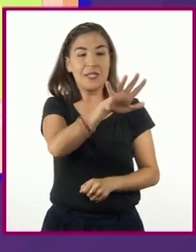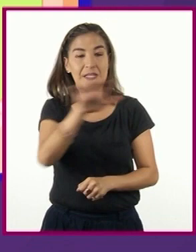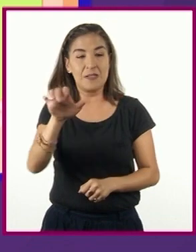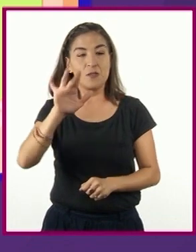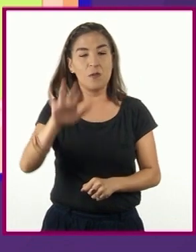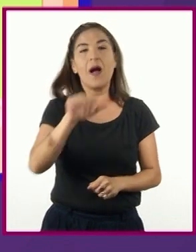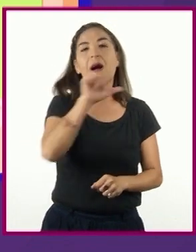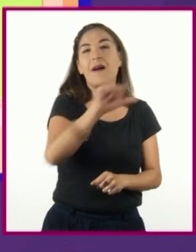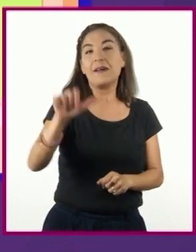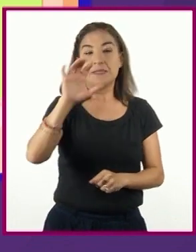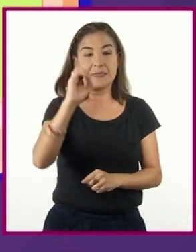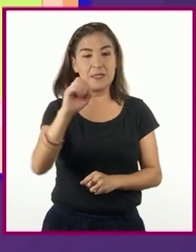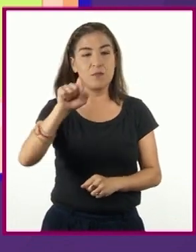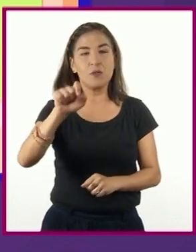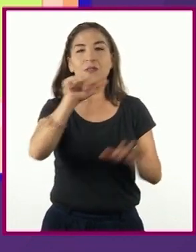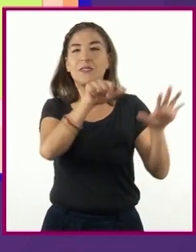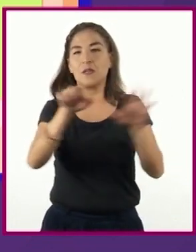a